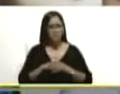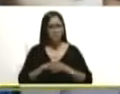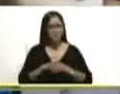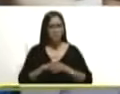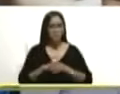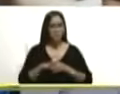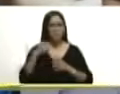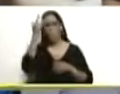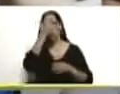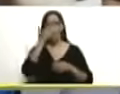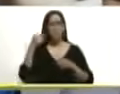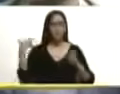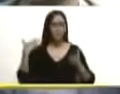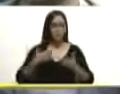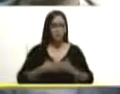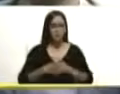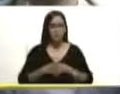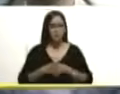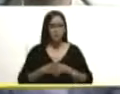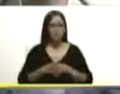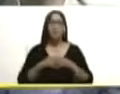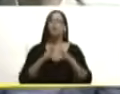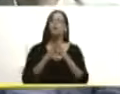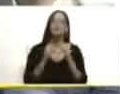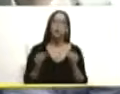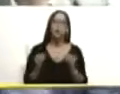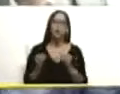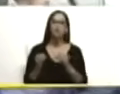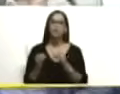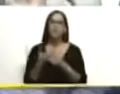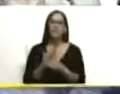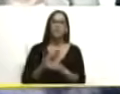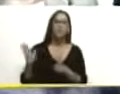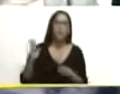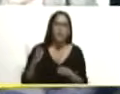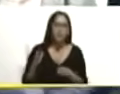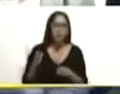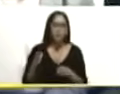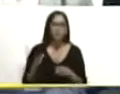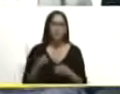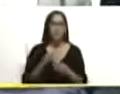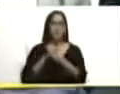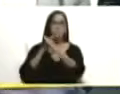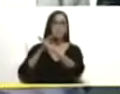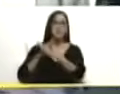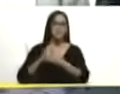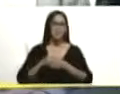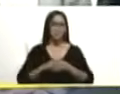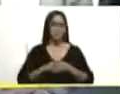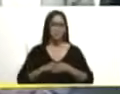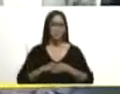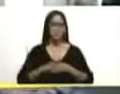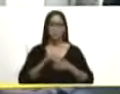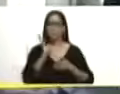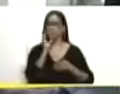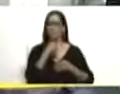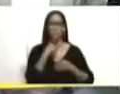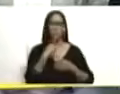los afrodescendientes, todos excluidos. Excluidos e invisibles. Sin voz ni